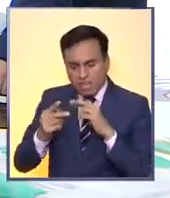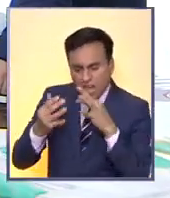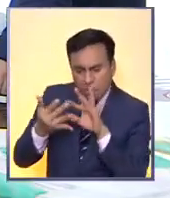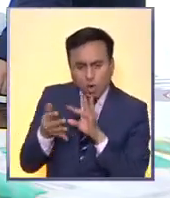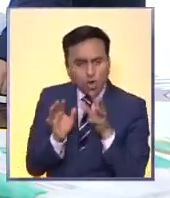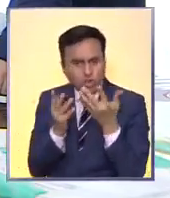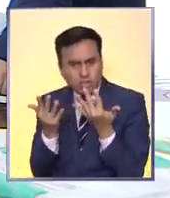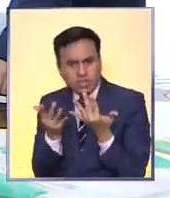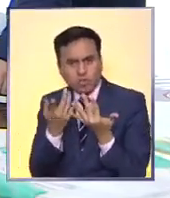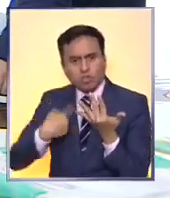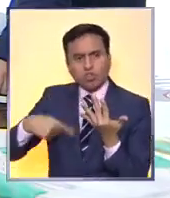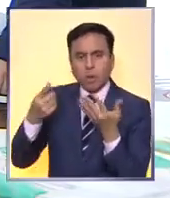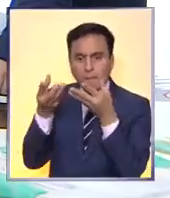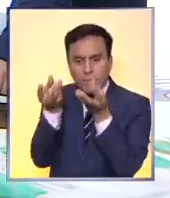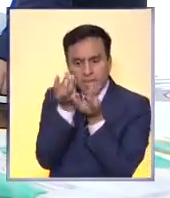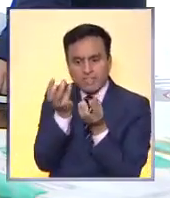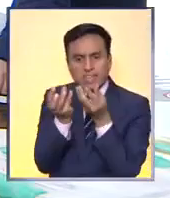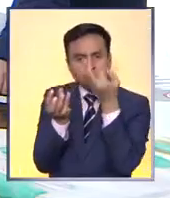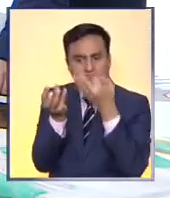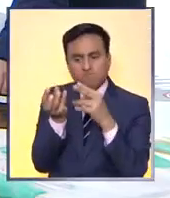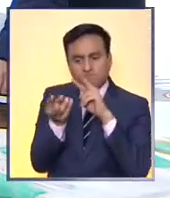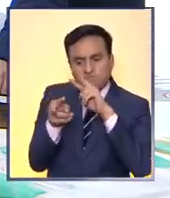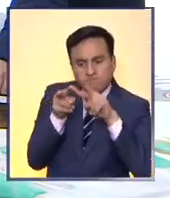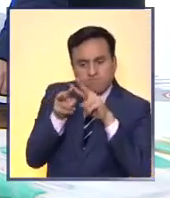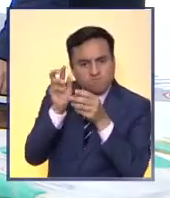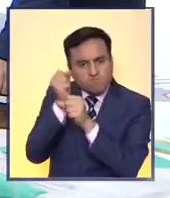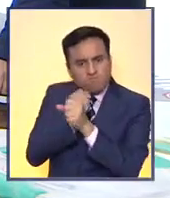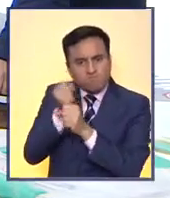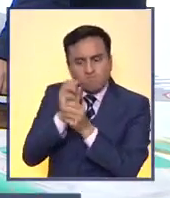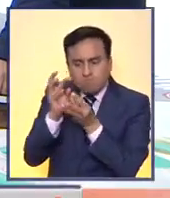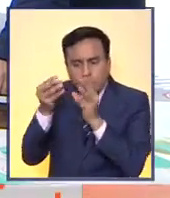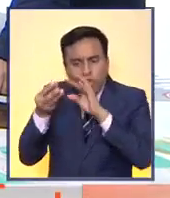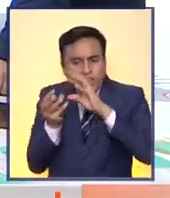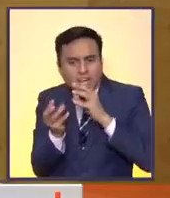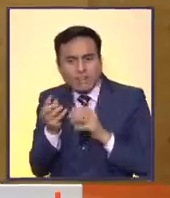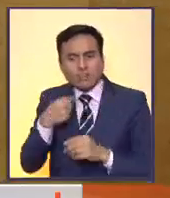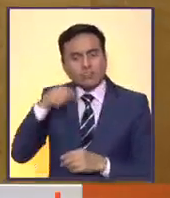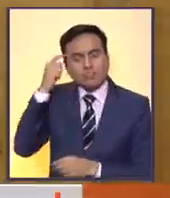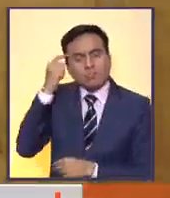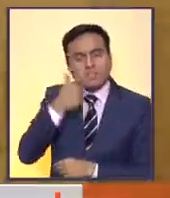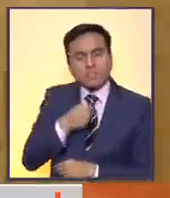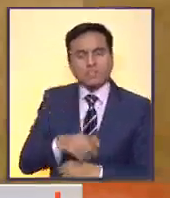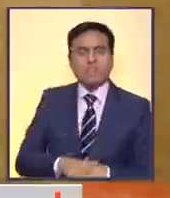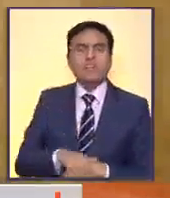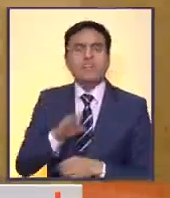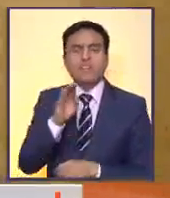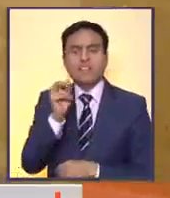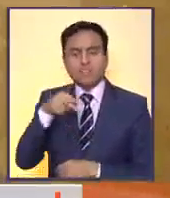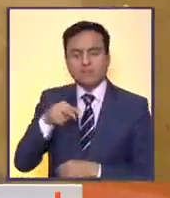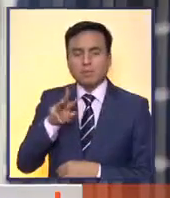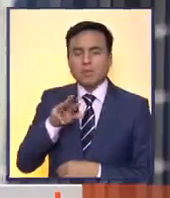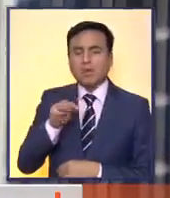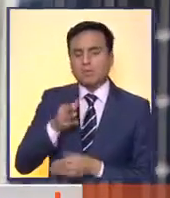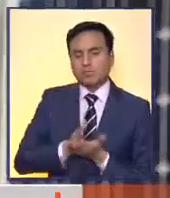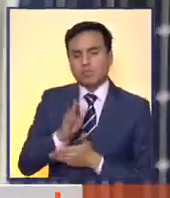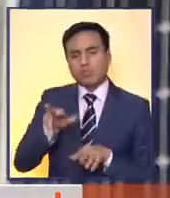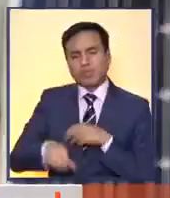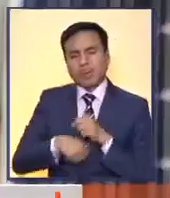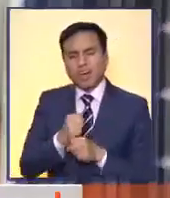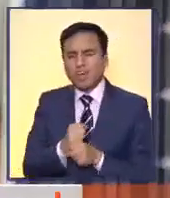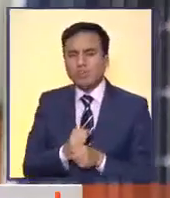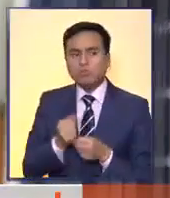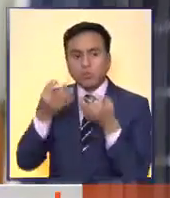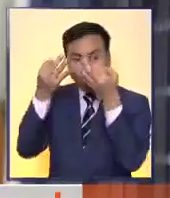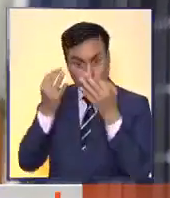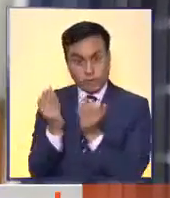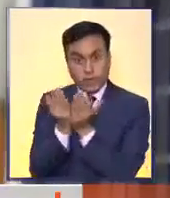Nosotros tomamos una pieza en bruto y la empezamos a trabajar y a moldear como a nosotros nos parezca. Belén fue mamá a los 19, estudió